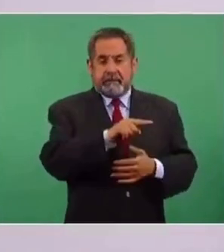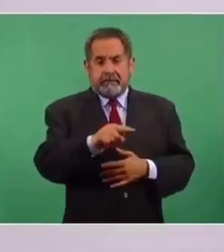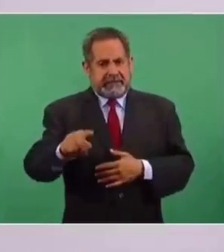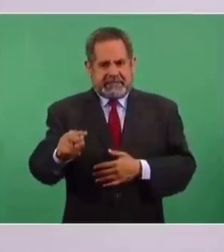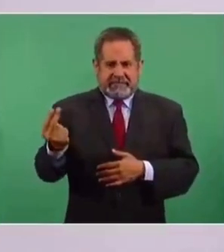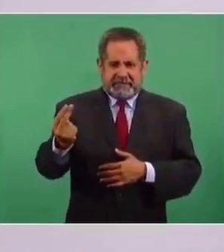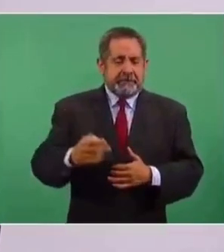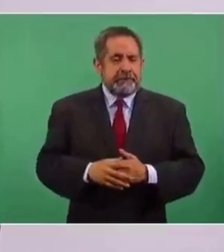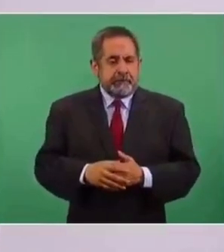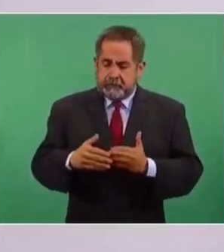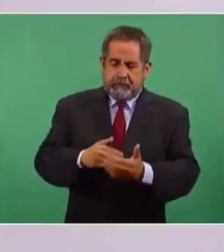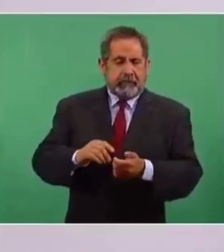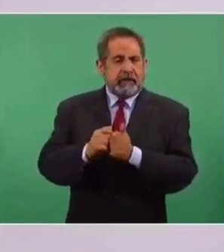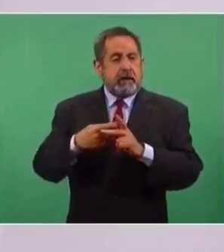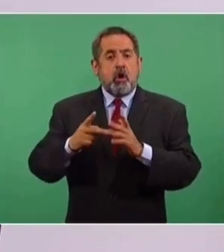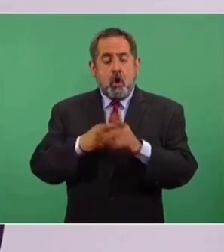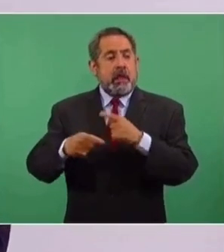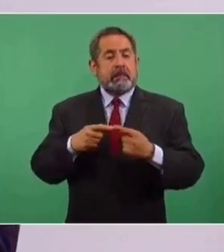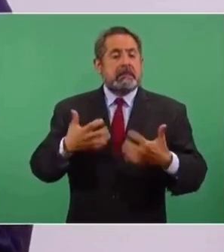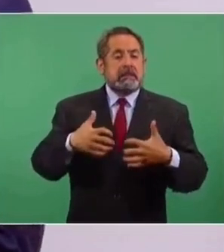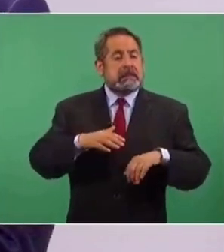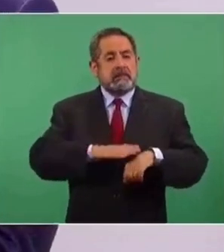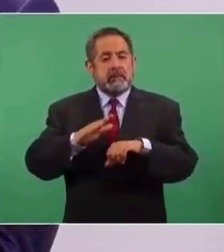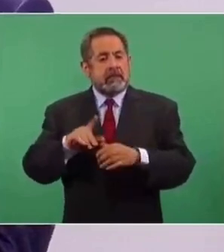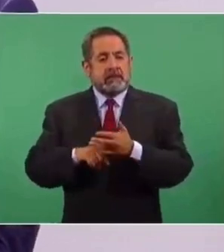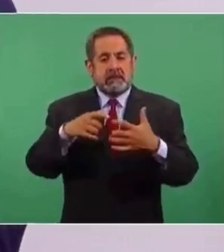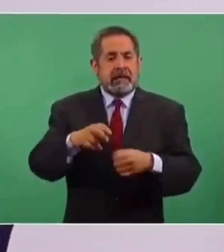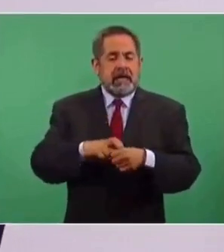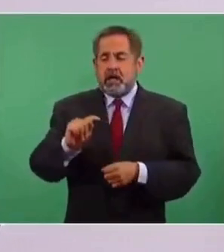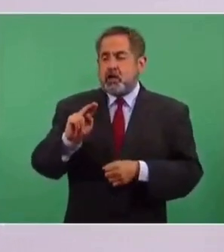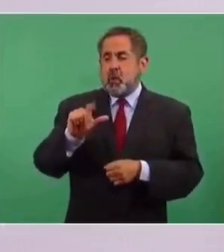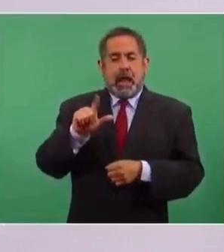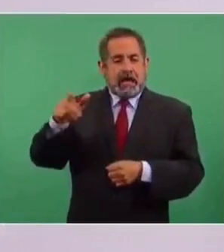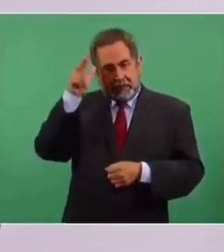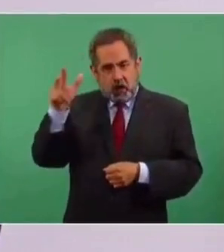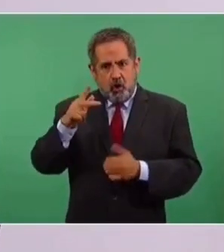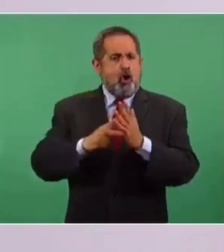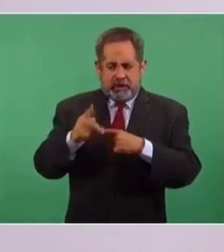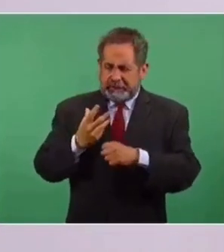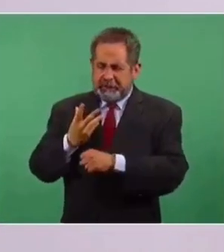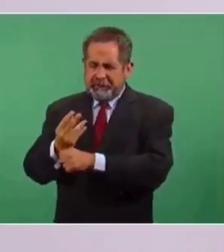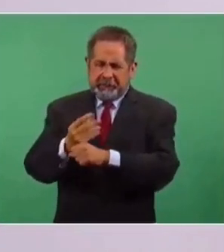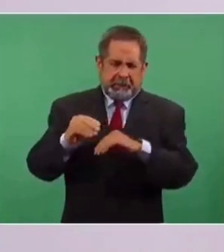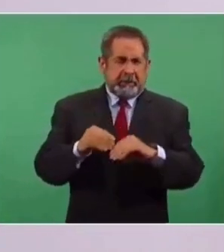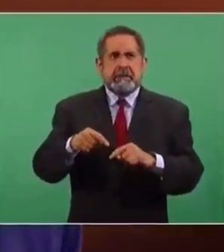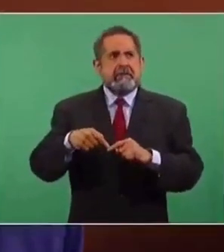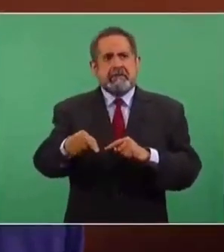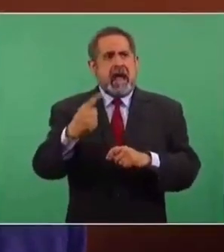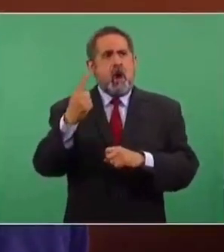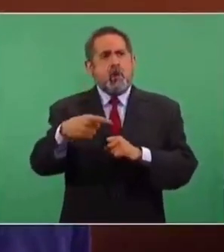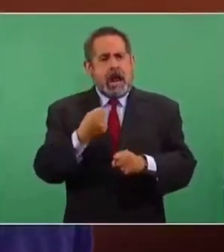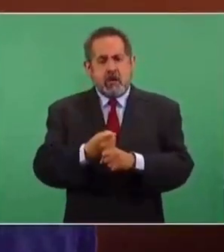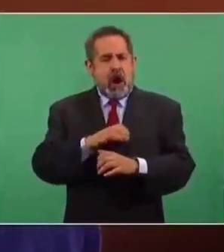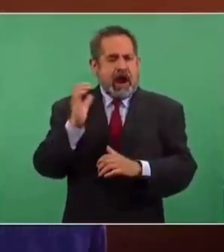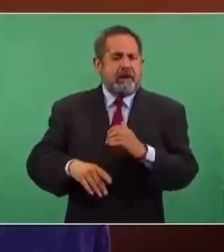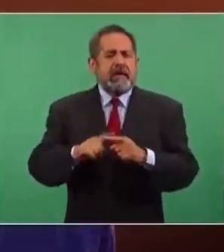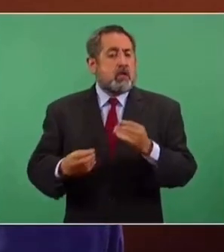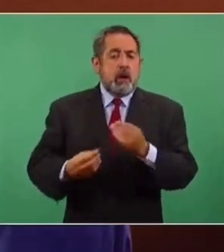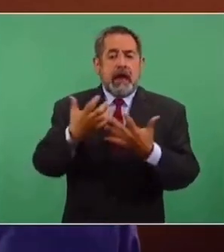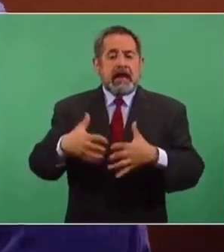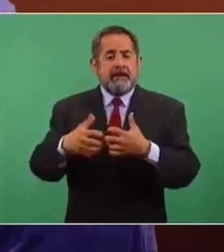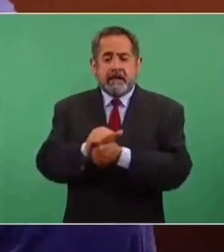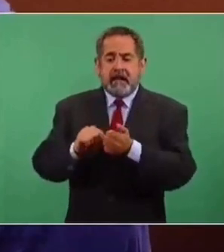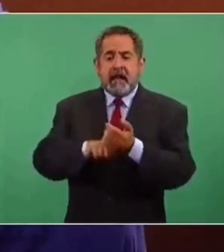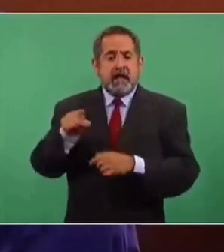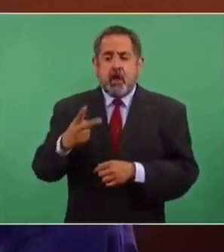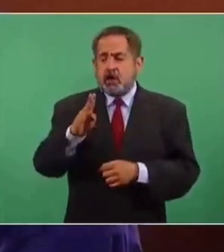existentes. Se reiniciará la construcción de la planta coquizadora de Tula, Hidalgo, y se va a concluir a mediados del año próximo la nueva refinería